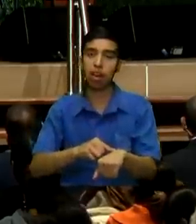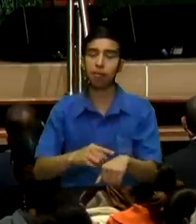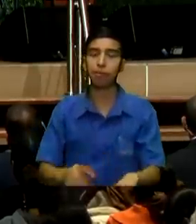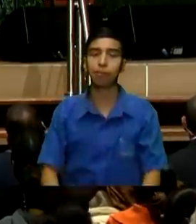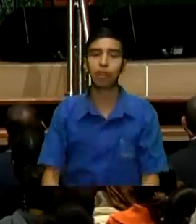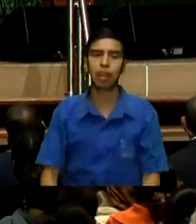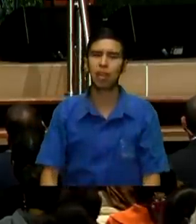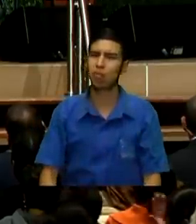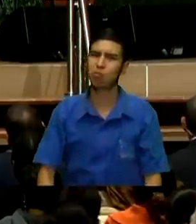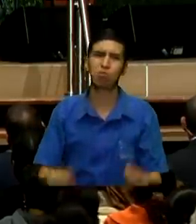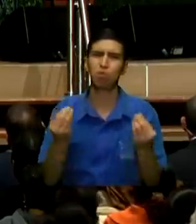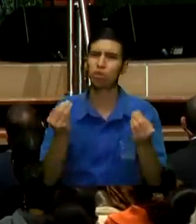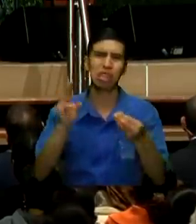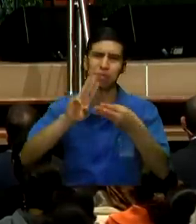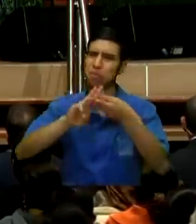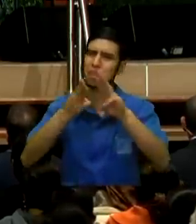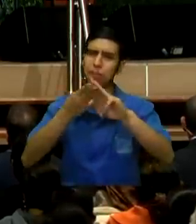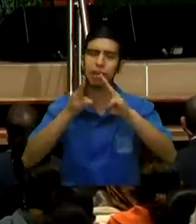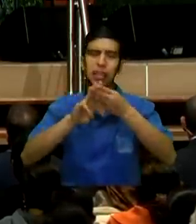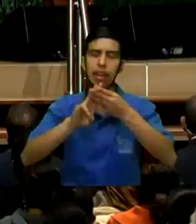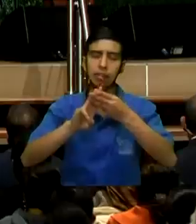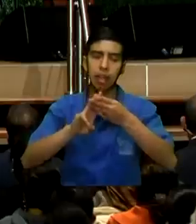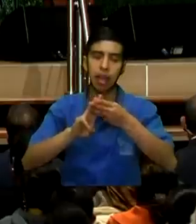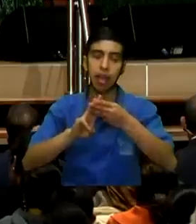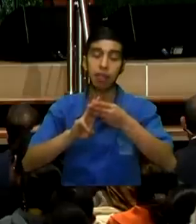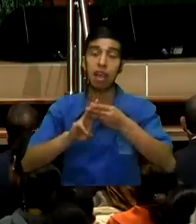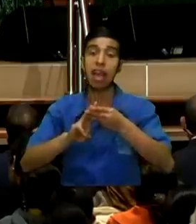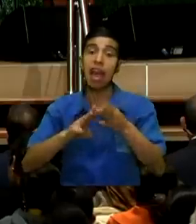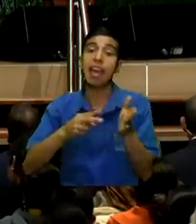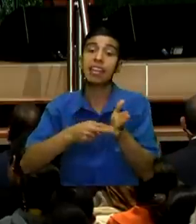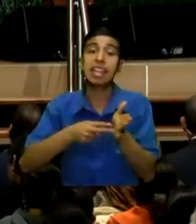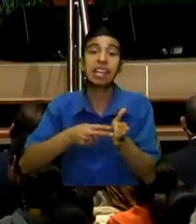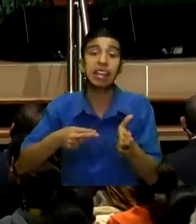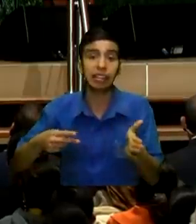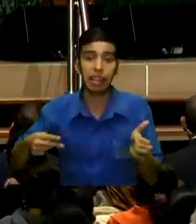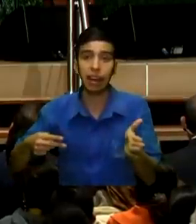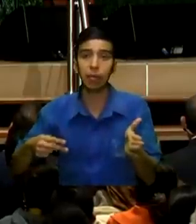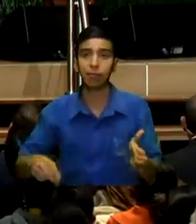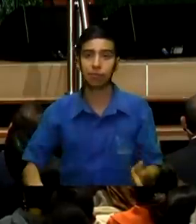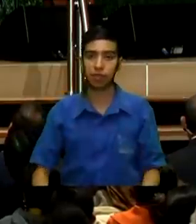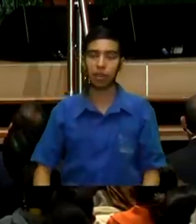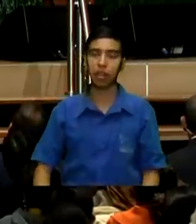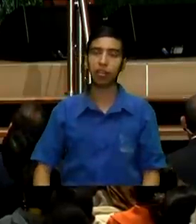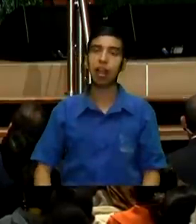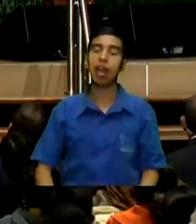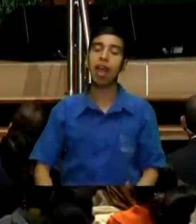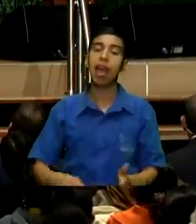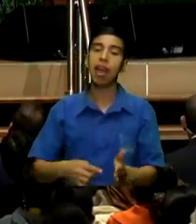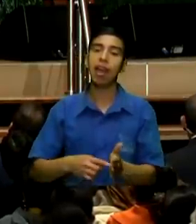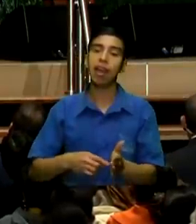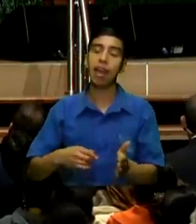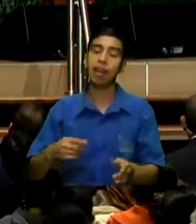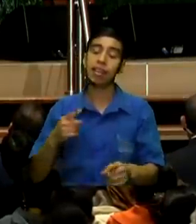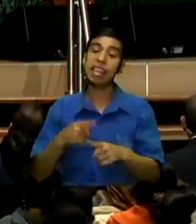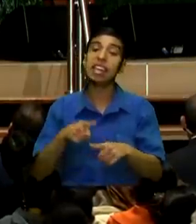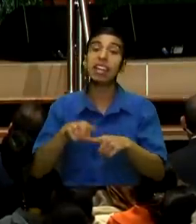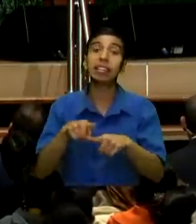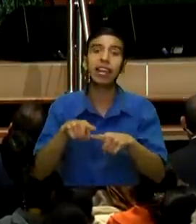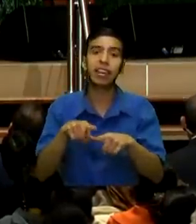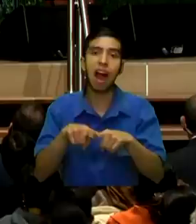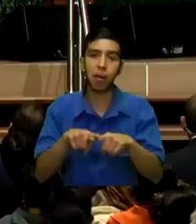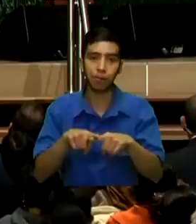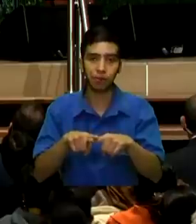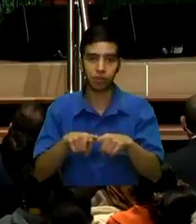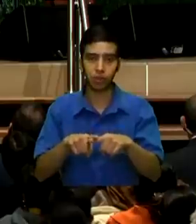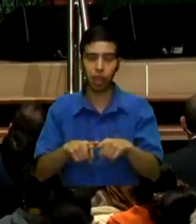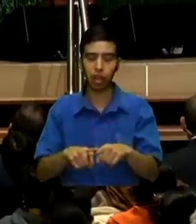de matemáticas en Inglaterra, por mucho tiempo miraban, chequeaban los artículos más o menos y los dejaban